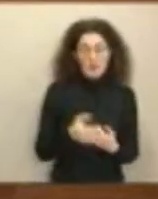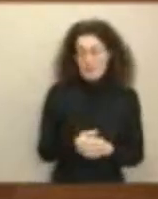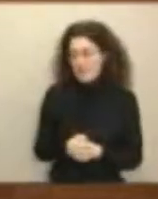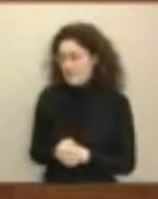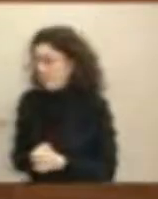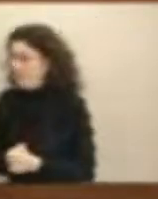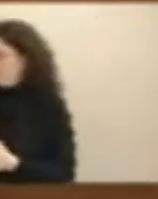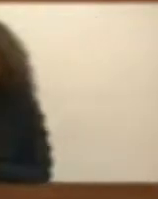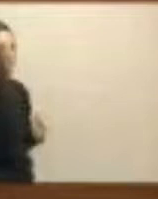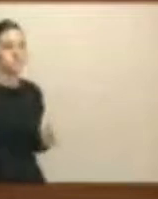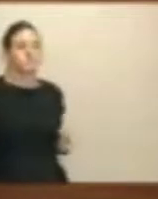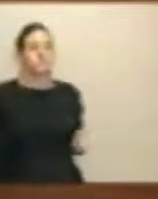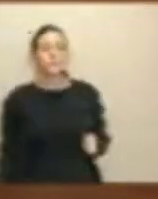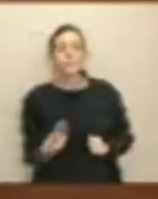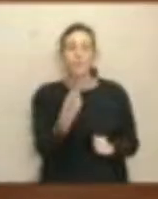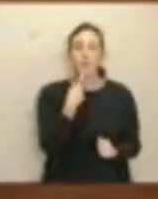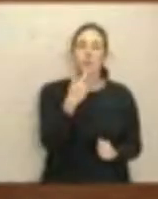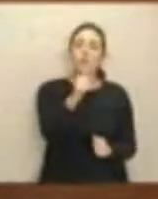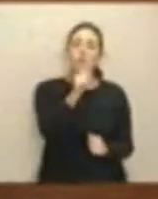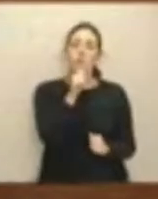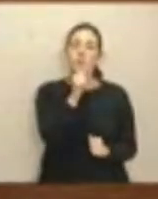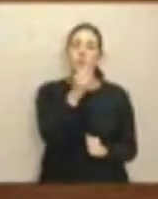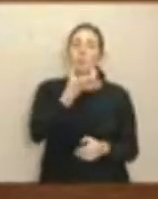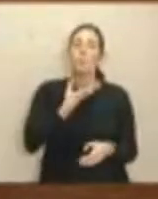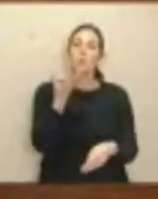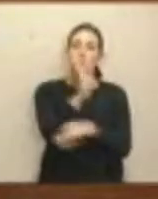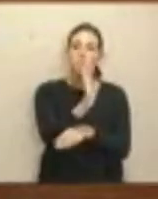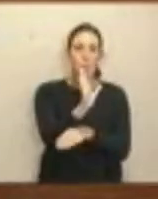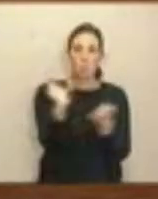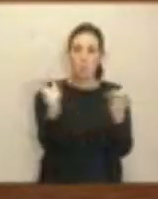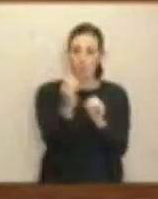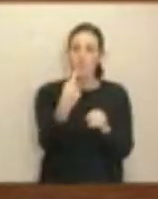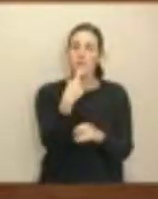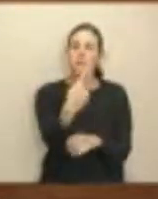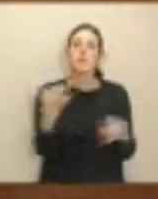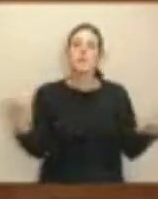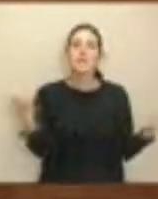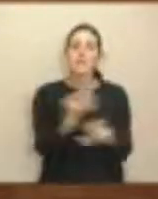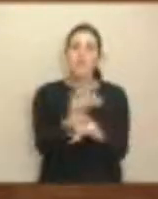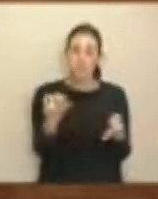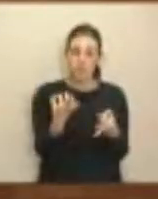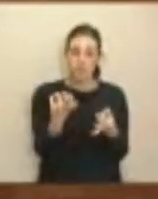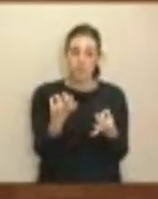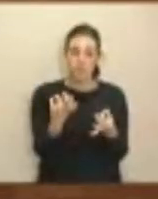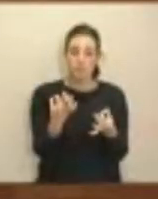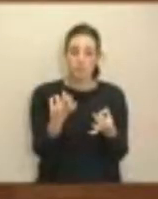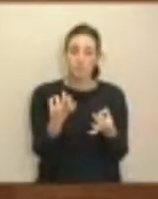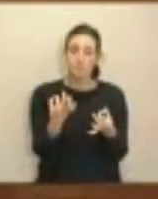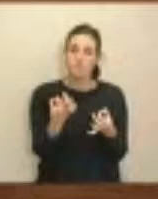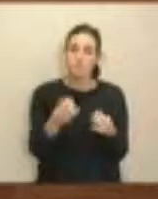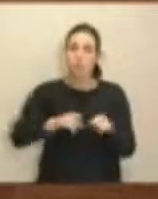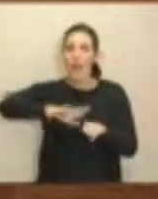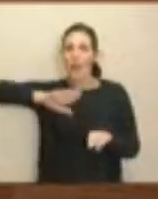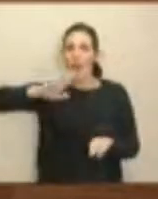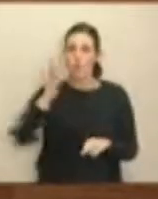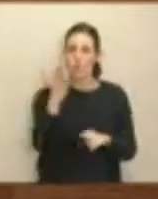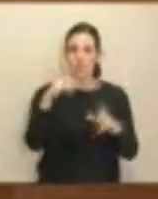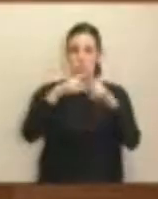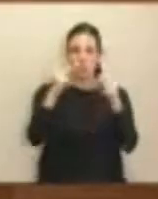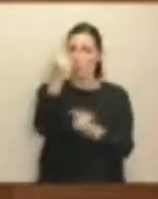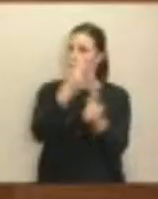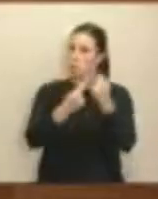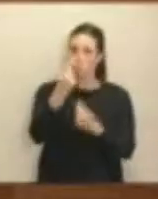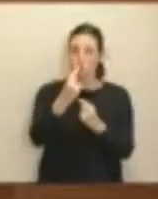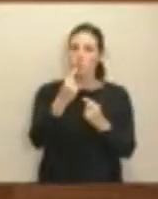claro, lo que no ha dicho aquí todavía ningún portavoz es qué mal hace a Asturias este